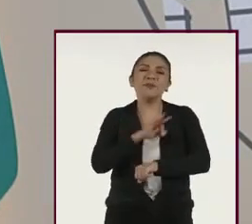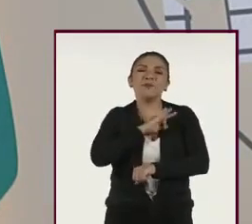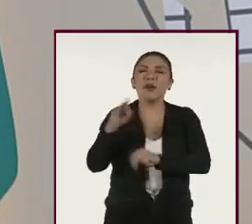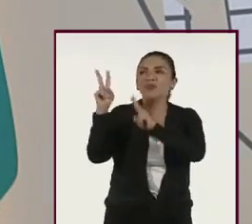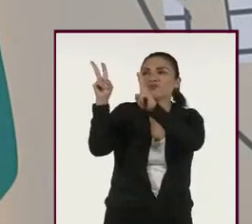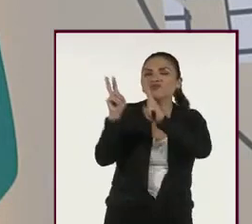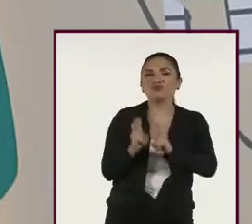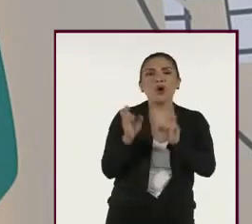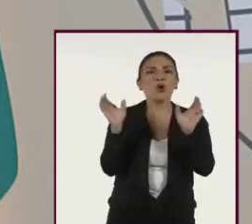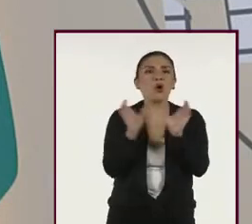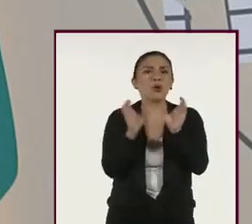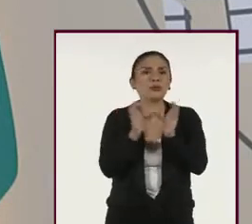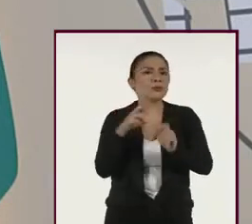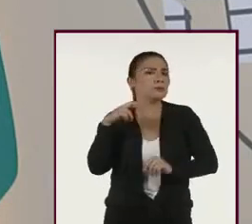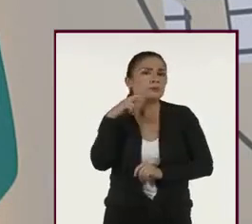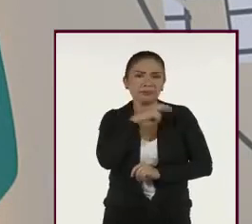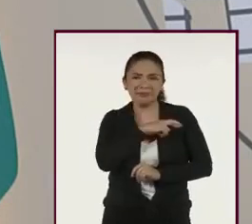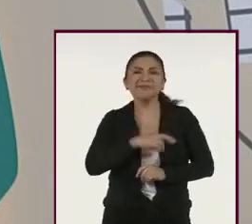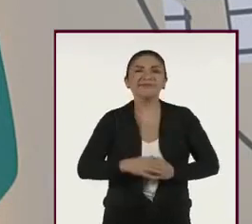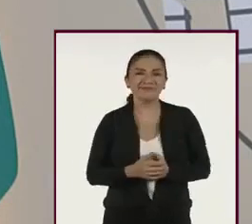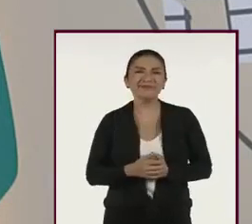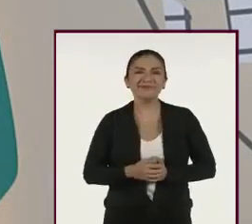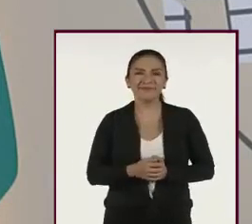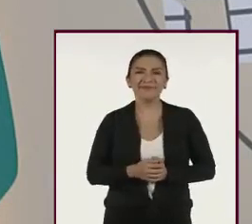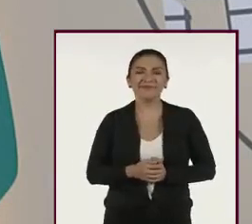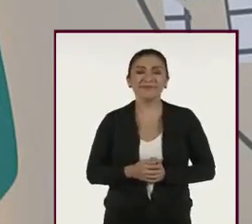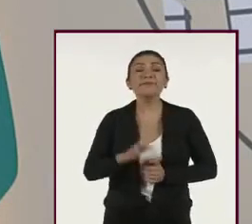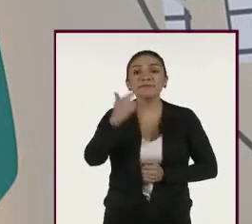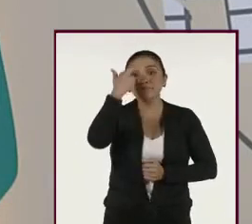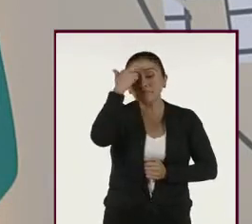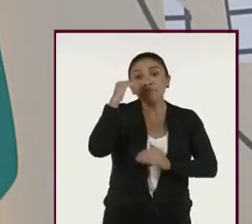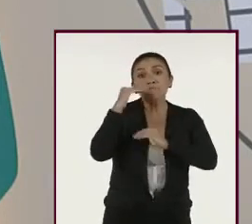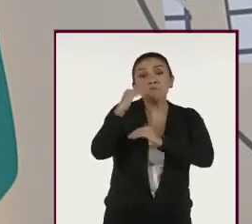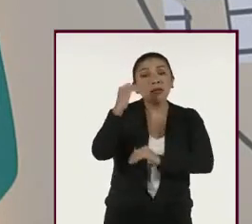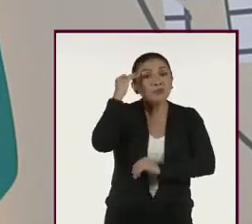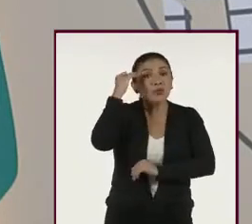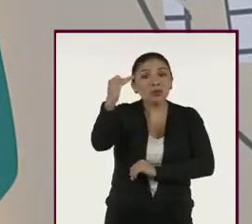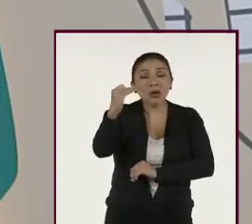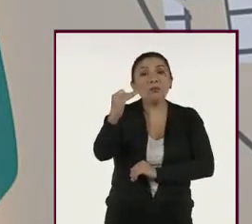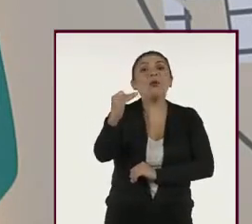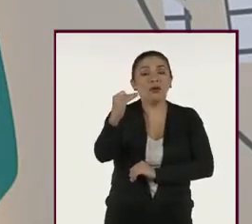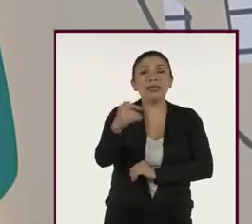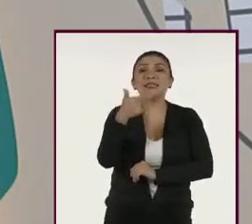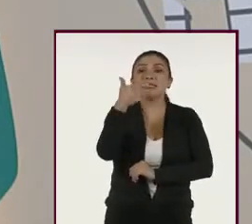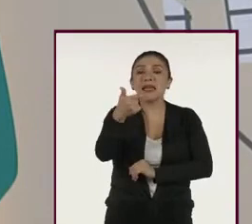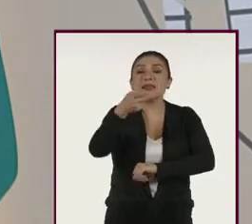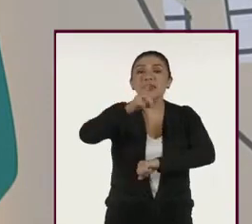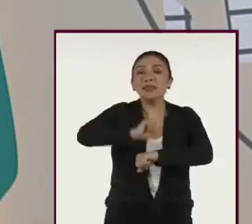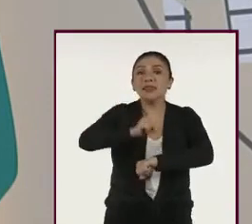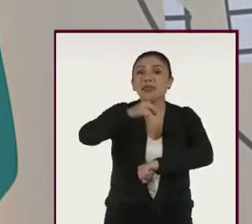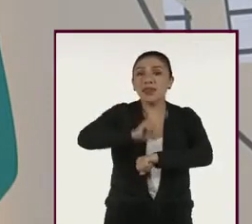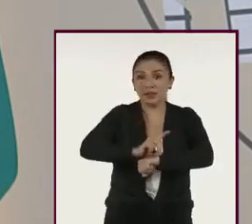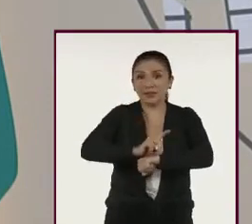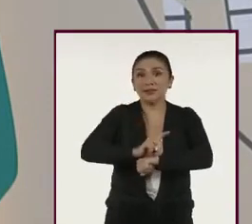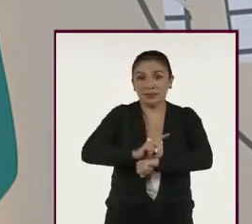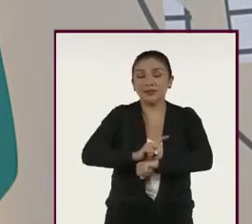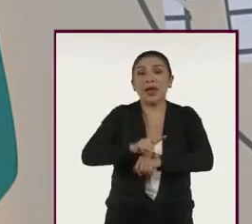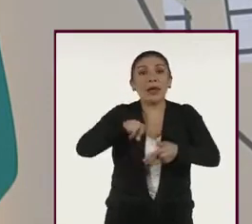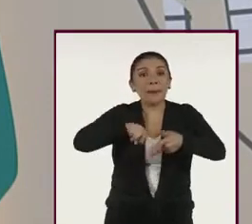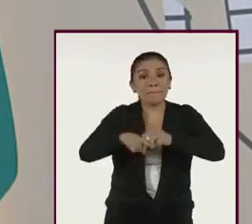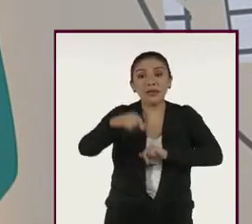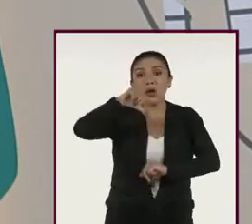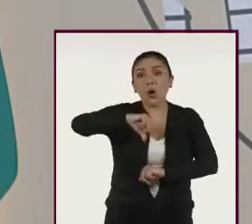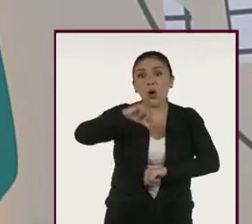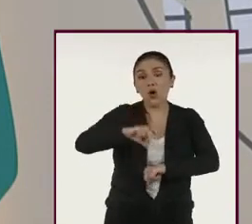van a descargar su constancia inmediatamente. Recuerden, solamente cuentan con 7 días naturales